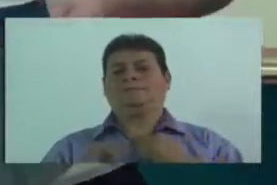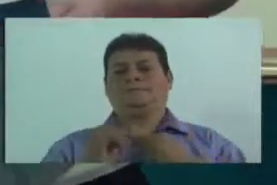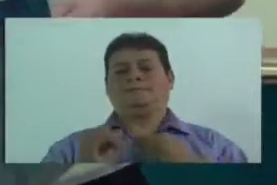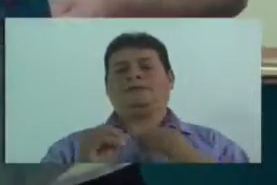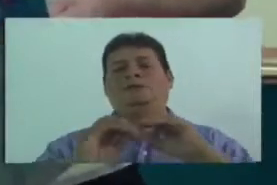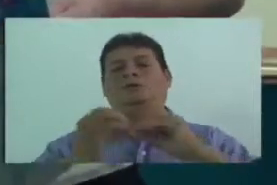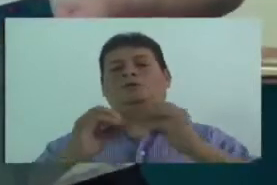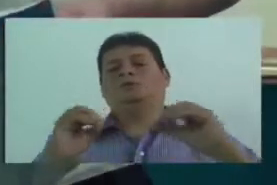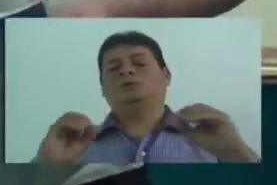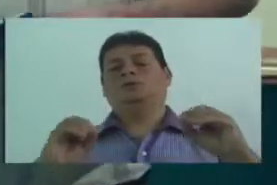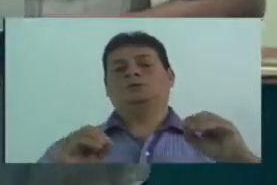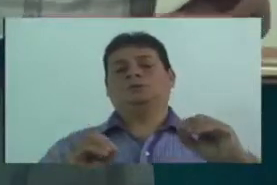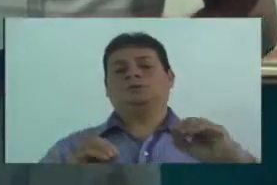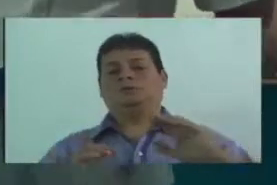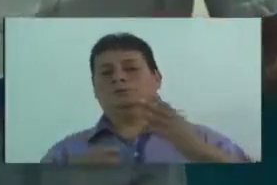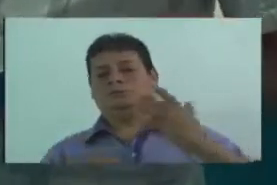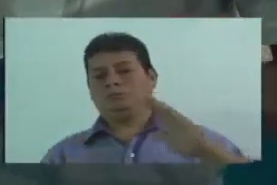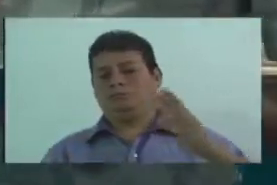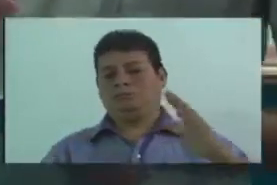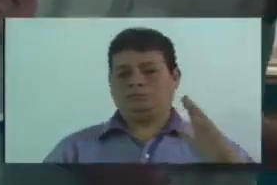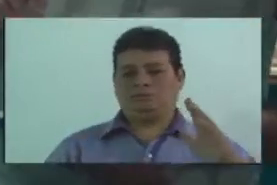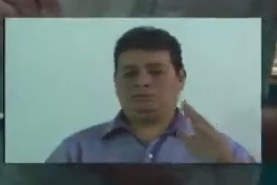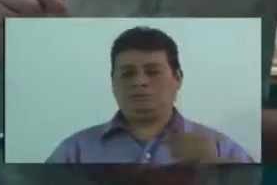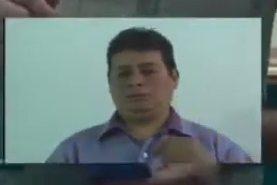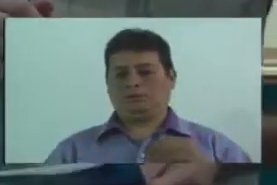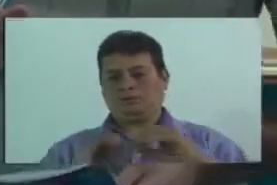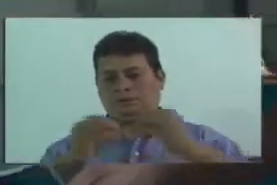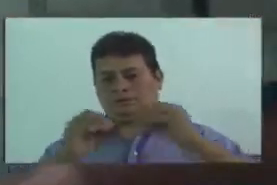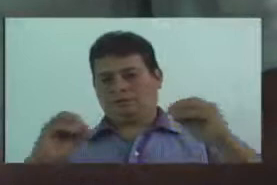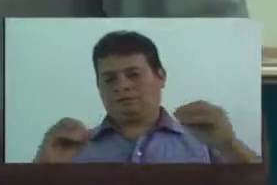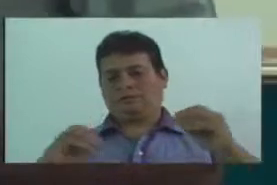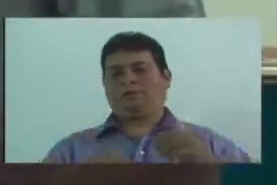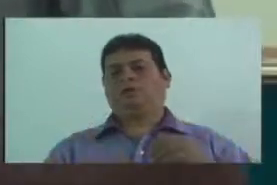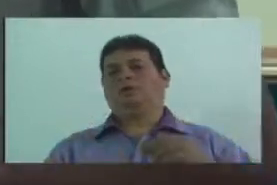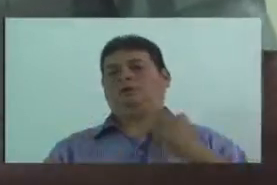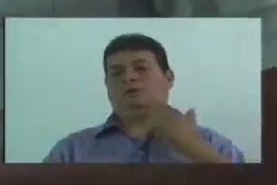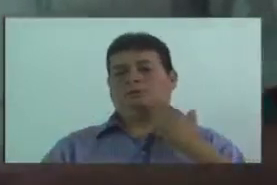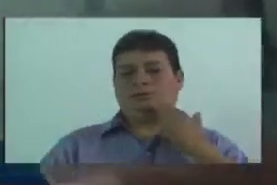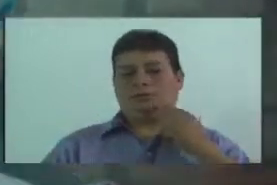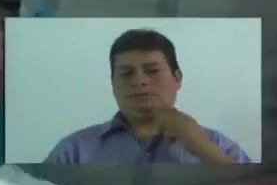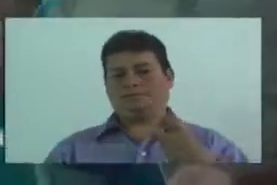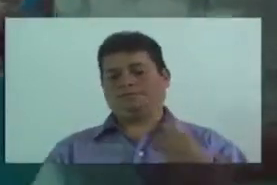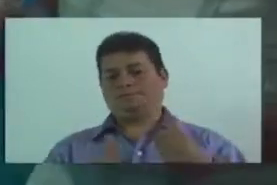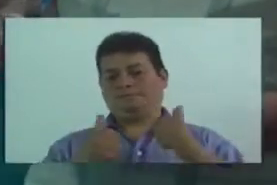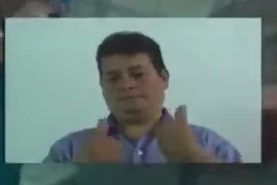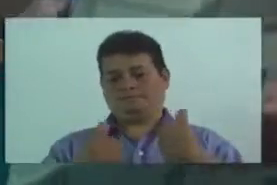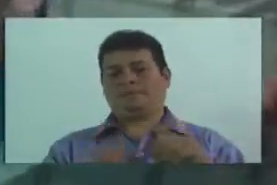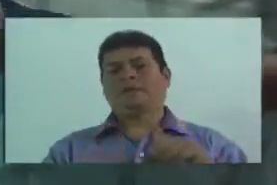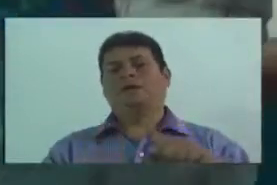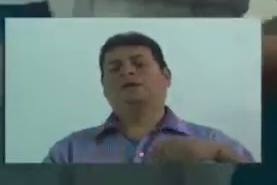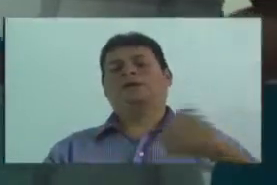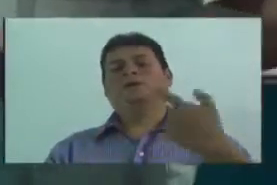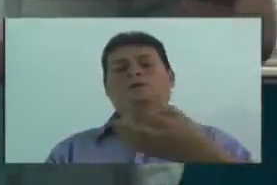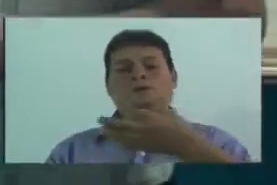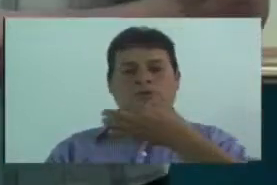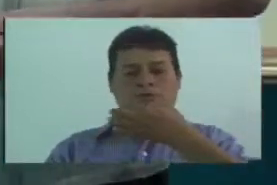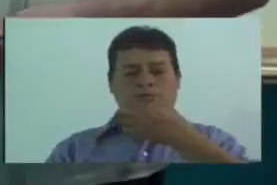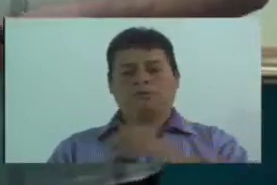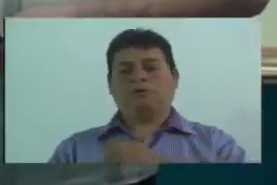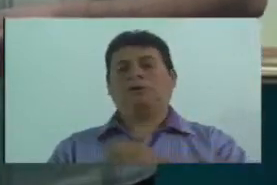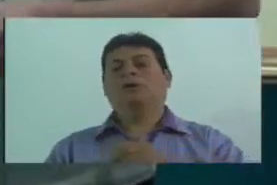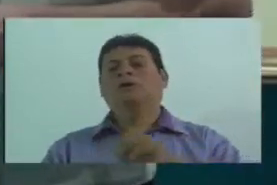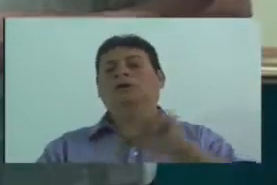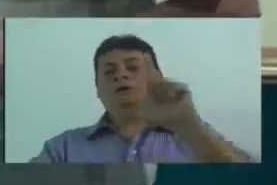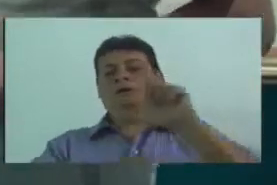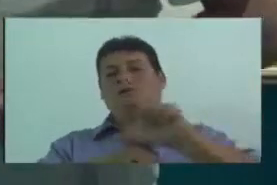cabras? Por los signos también ya estamos identificando a qué corresponde. Y es un enunciado interrogativo.